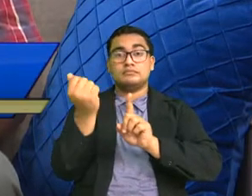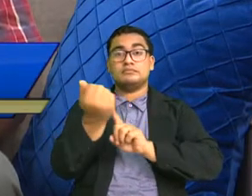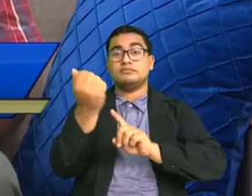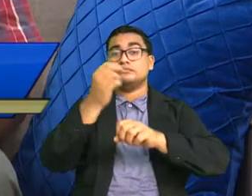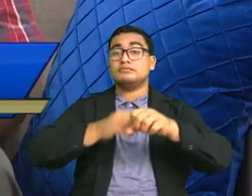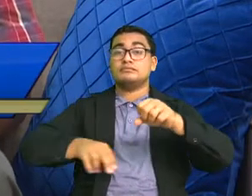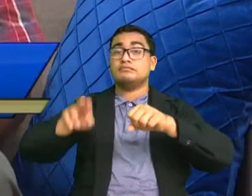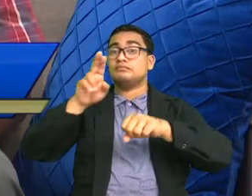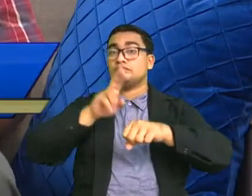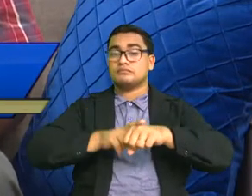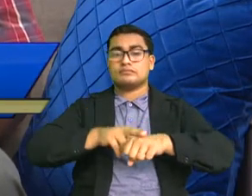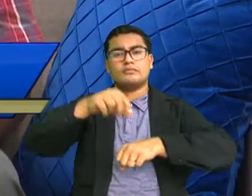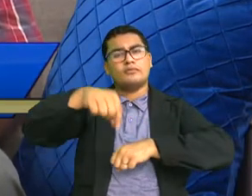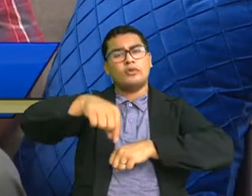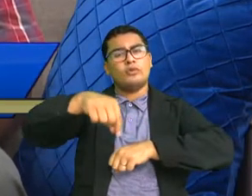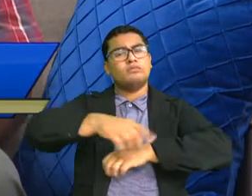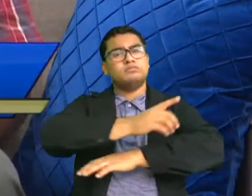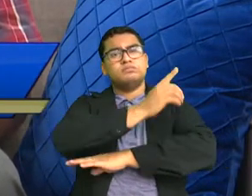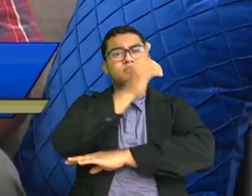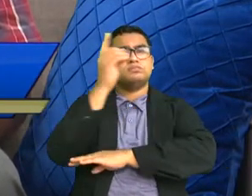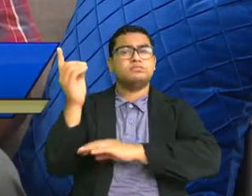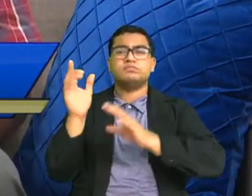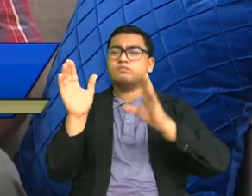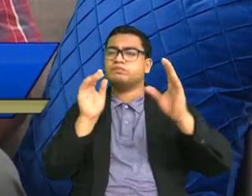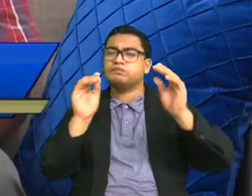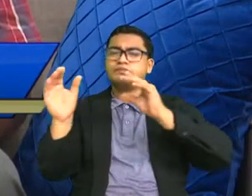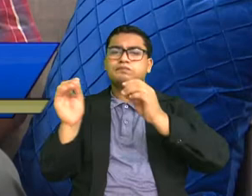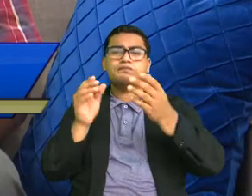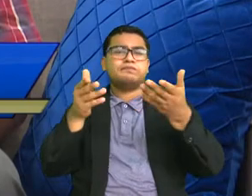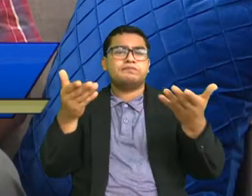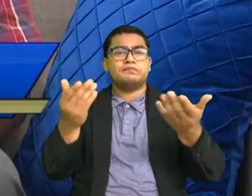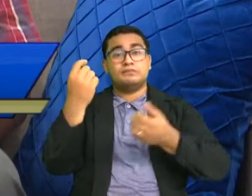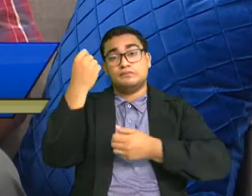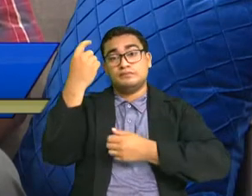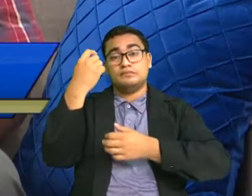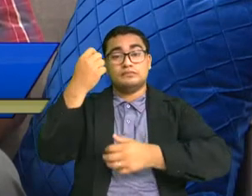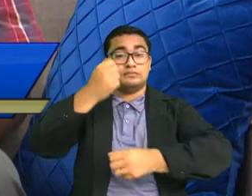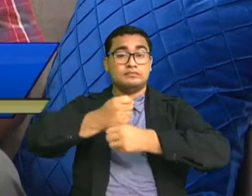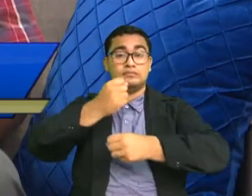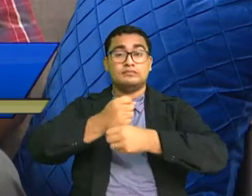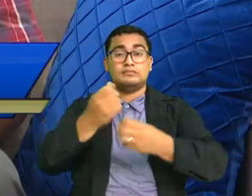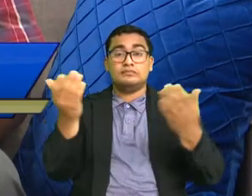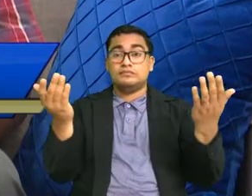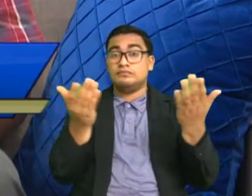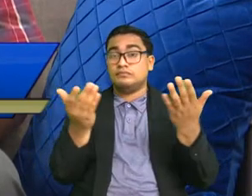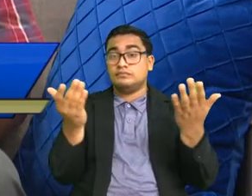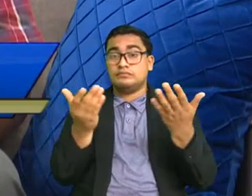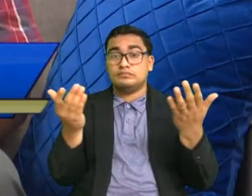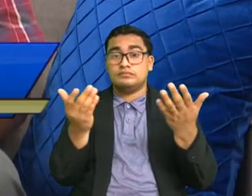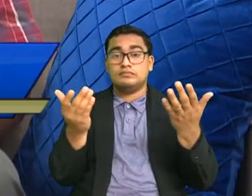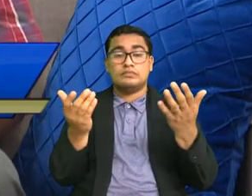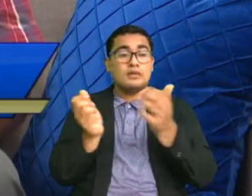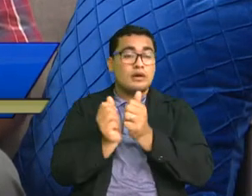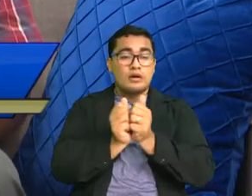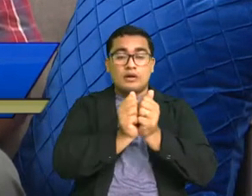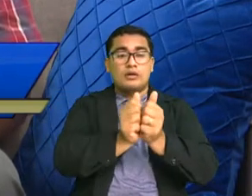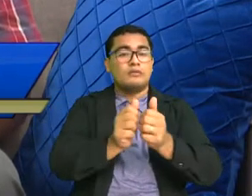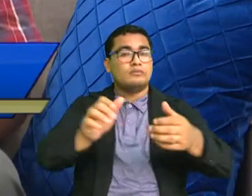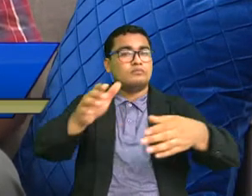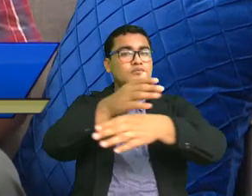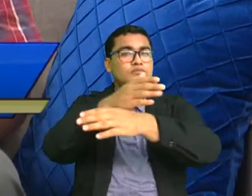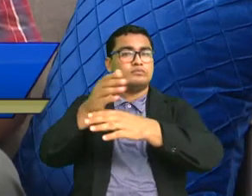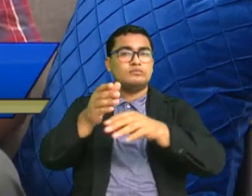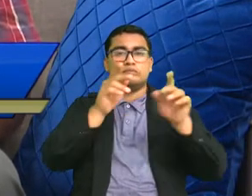de una conversación que nos ayudará a entender precisamente las líneas de trabajo emprendidas sobre el acompañamiento a pequeños medianos productores